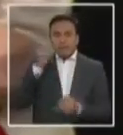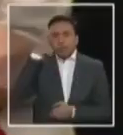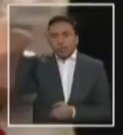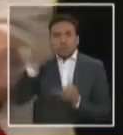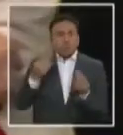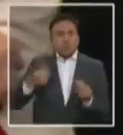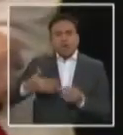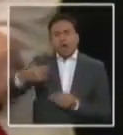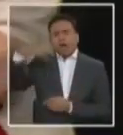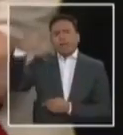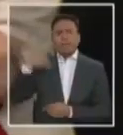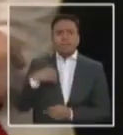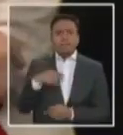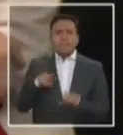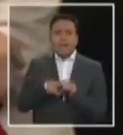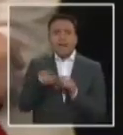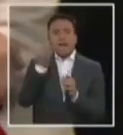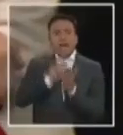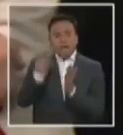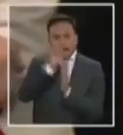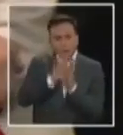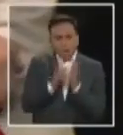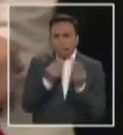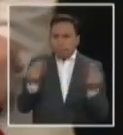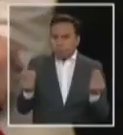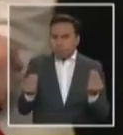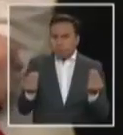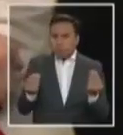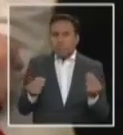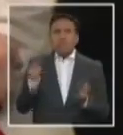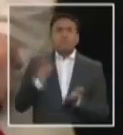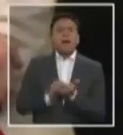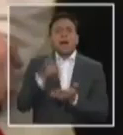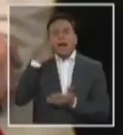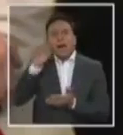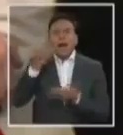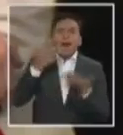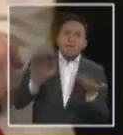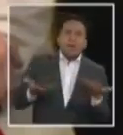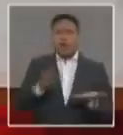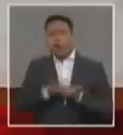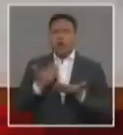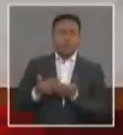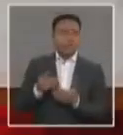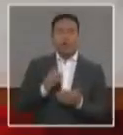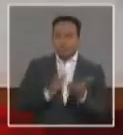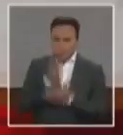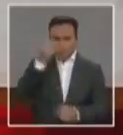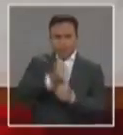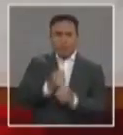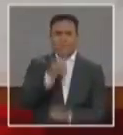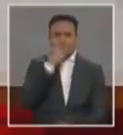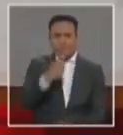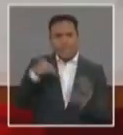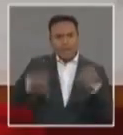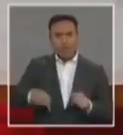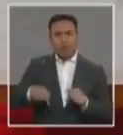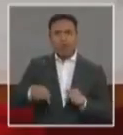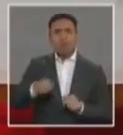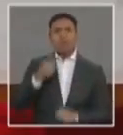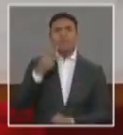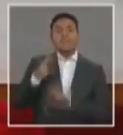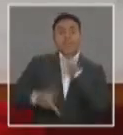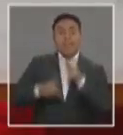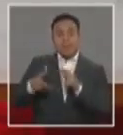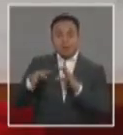donde el gobierno ha podido implementar algunas medidas que son muy importantes para la para la ciudadanía y que tienen que ver con la decisión